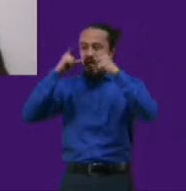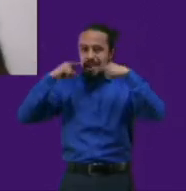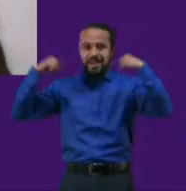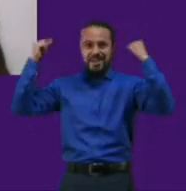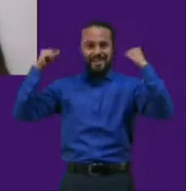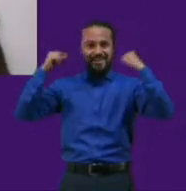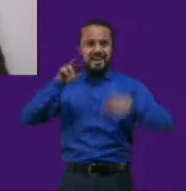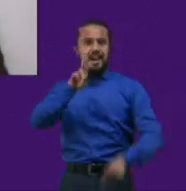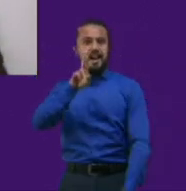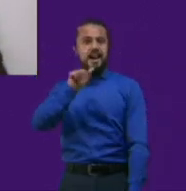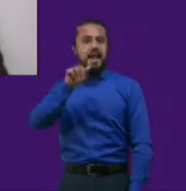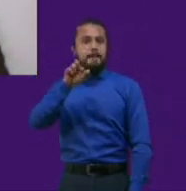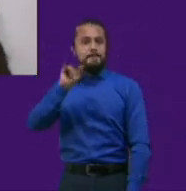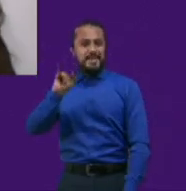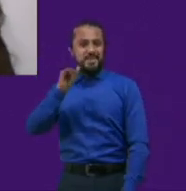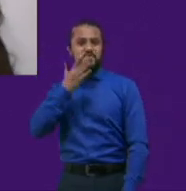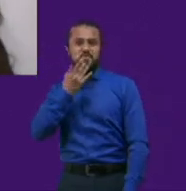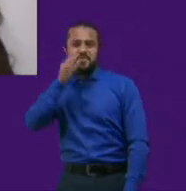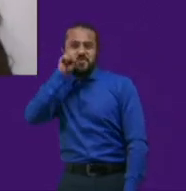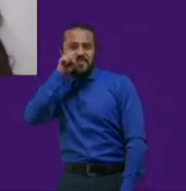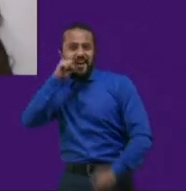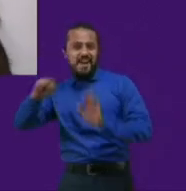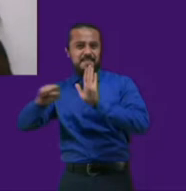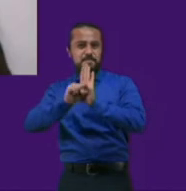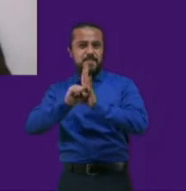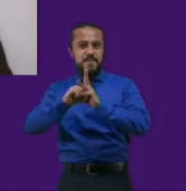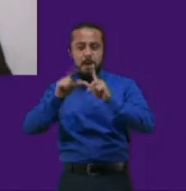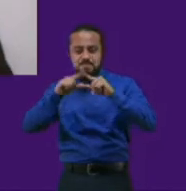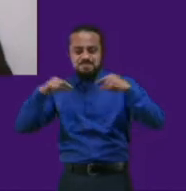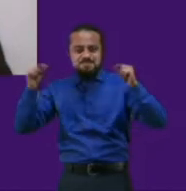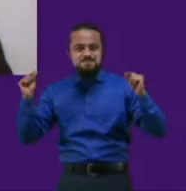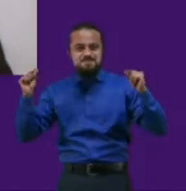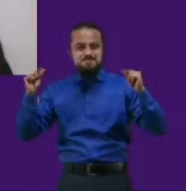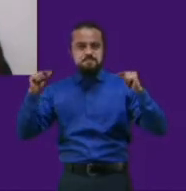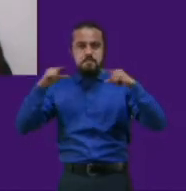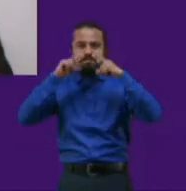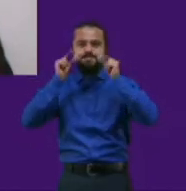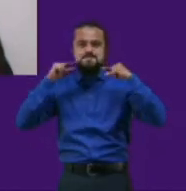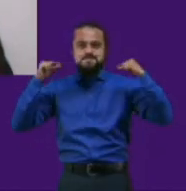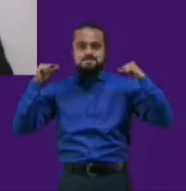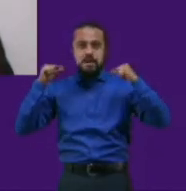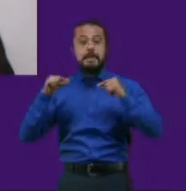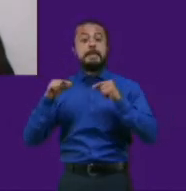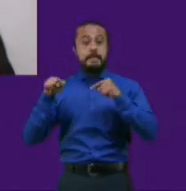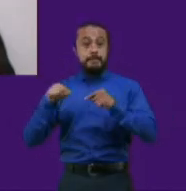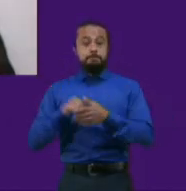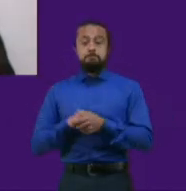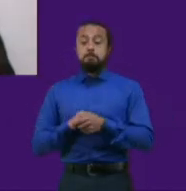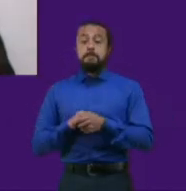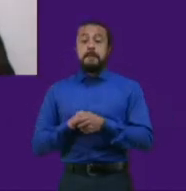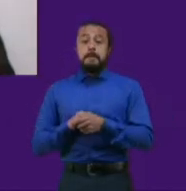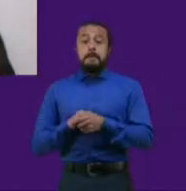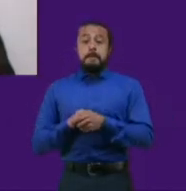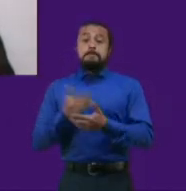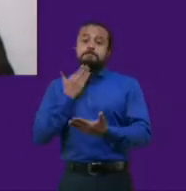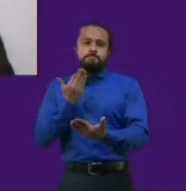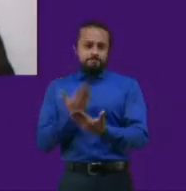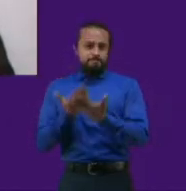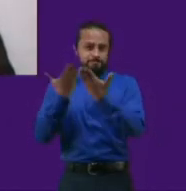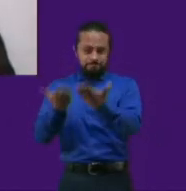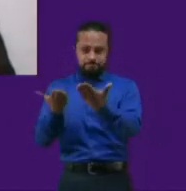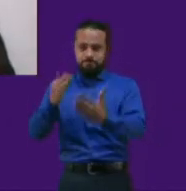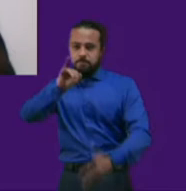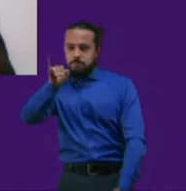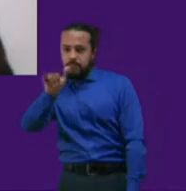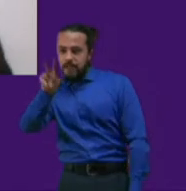brevemente quién es Simón Borrero y qué es Rappi. Hola a todos, gracias Javier y Súper poder